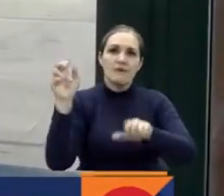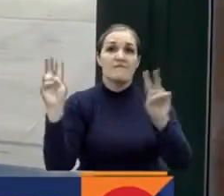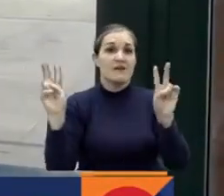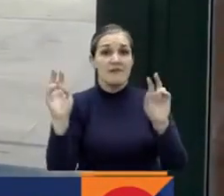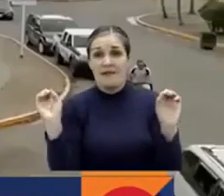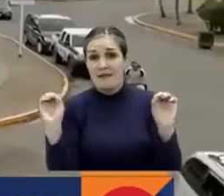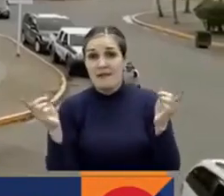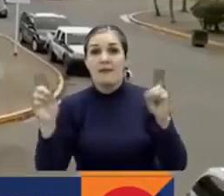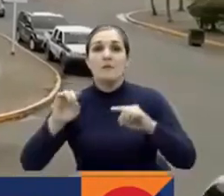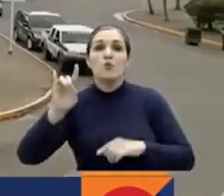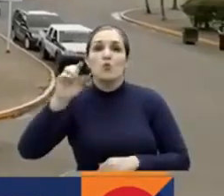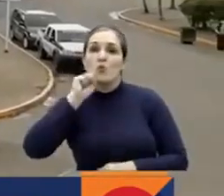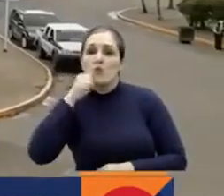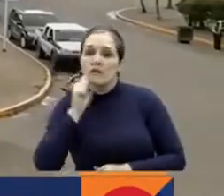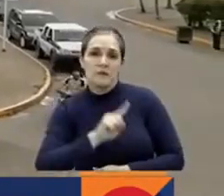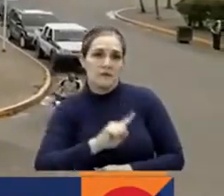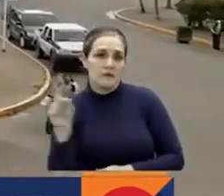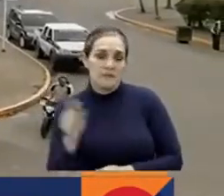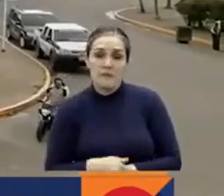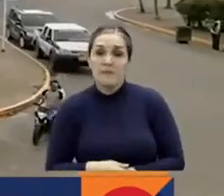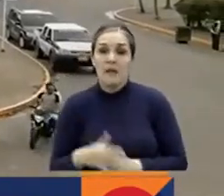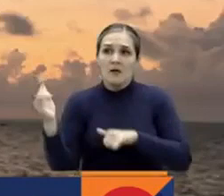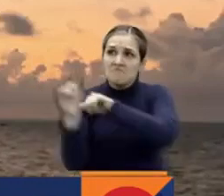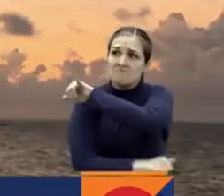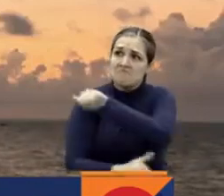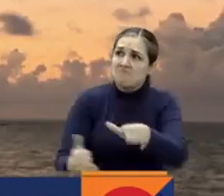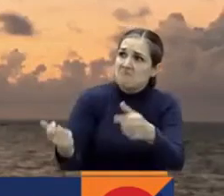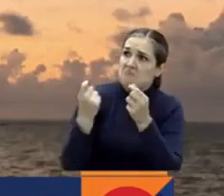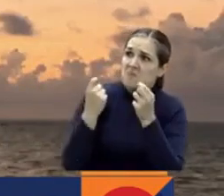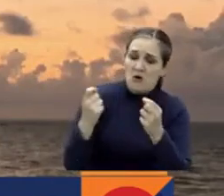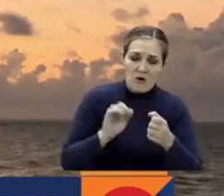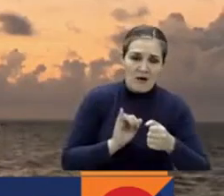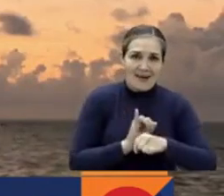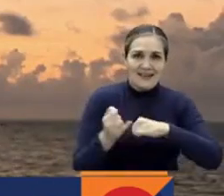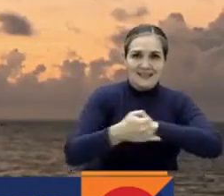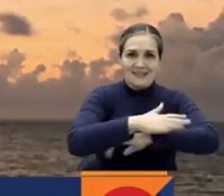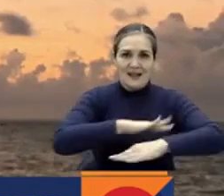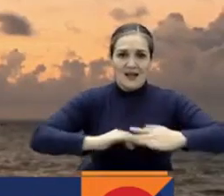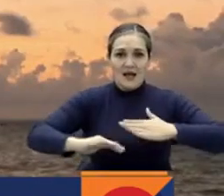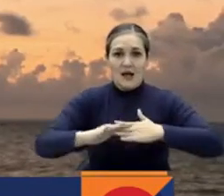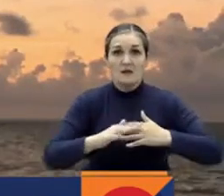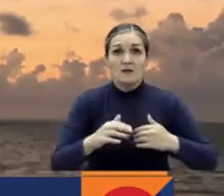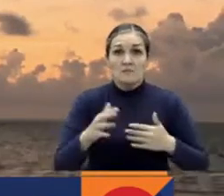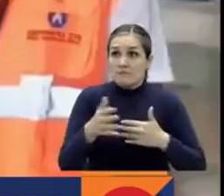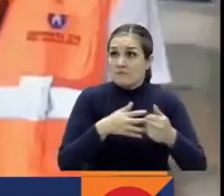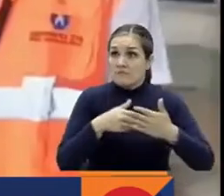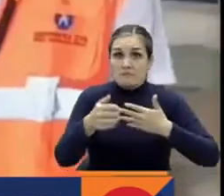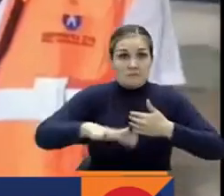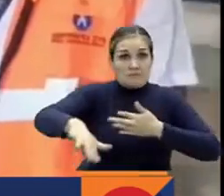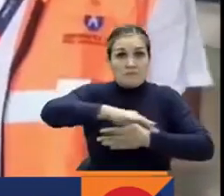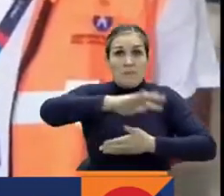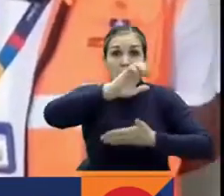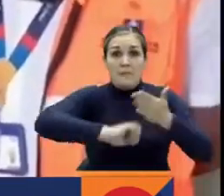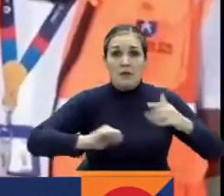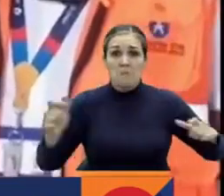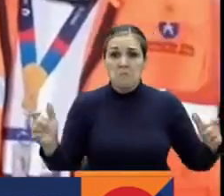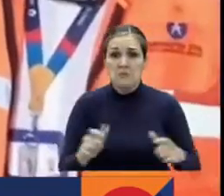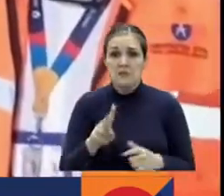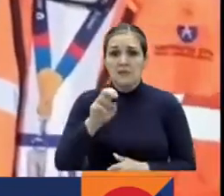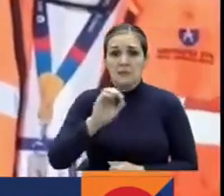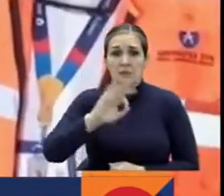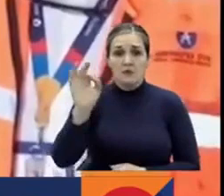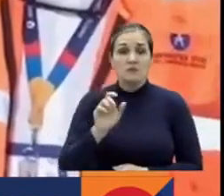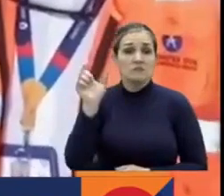y Ultra Air. La reducción de la llegada de turistas a la isla de San Andrés es del 70%. Durante su visita a la